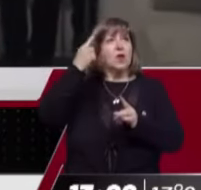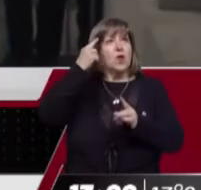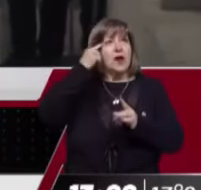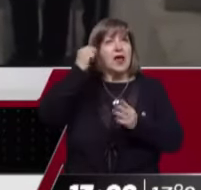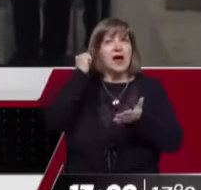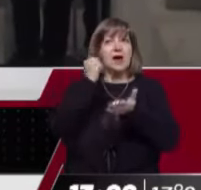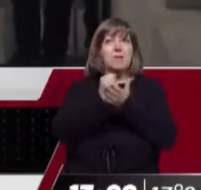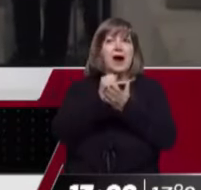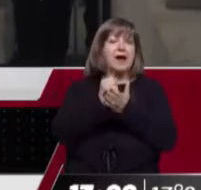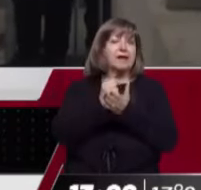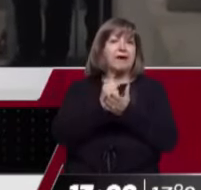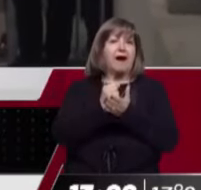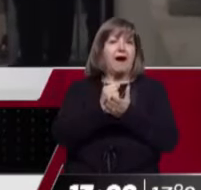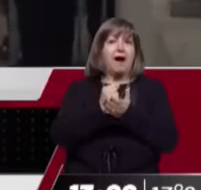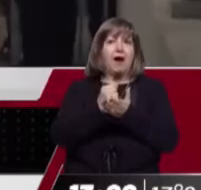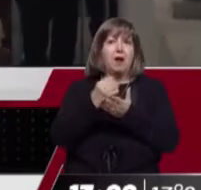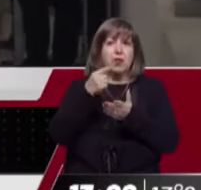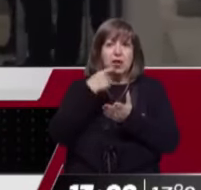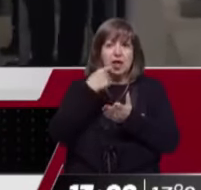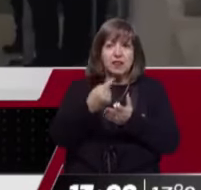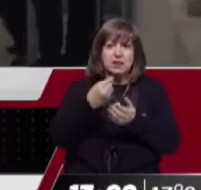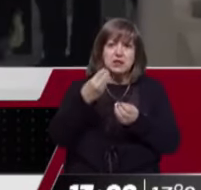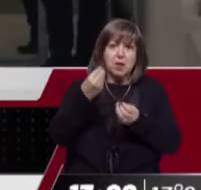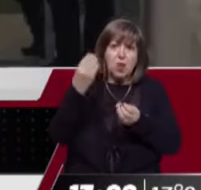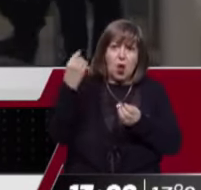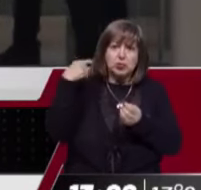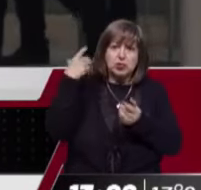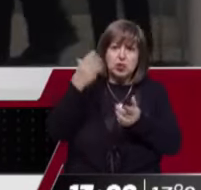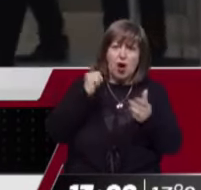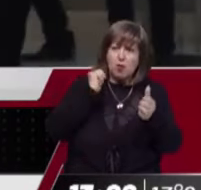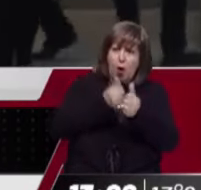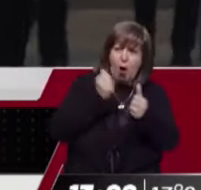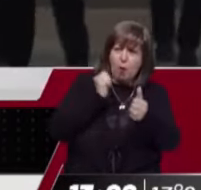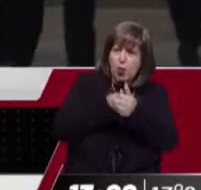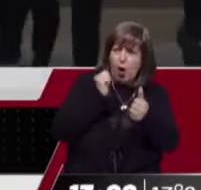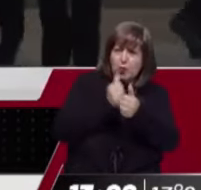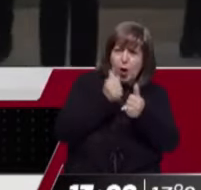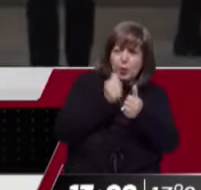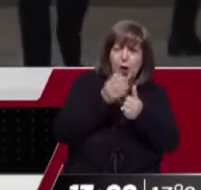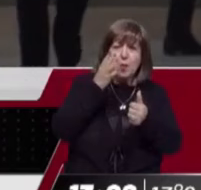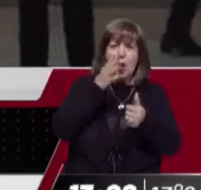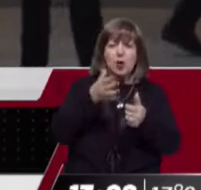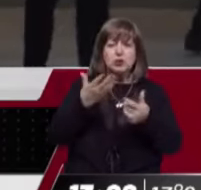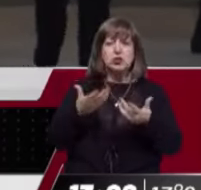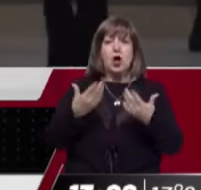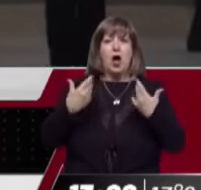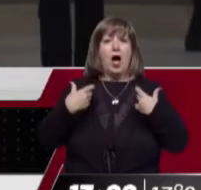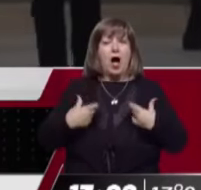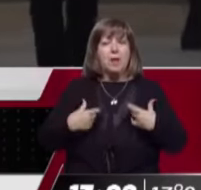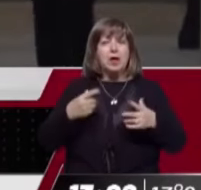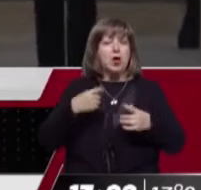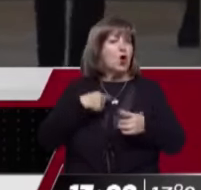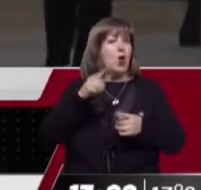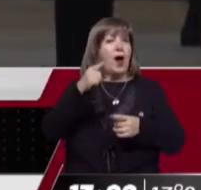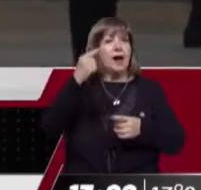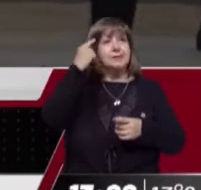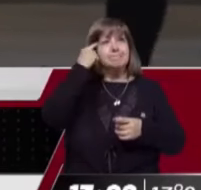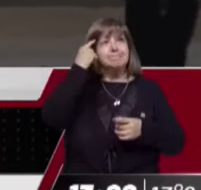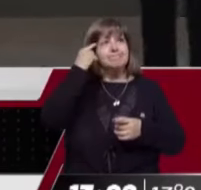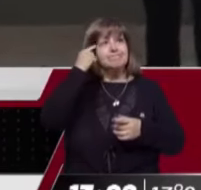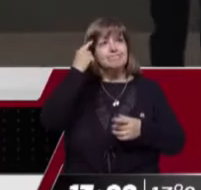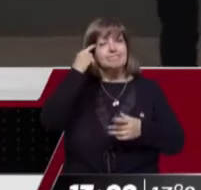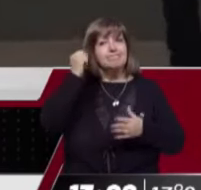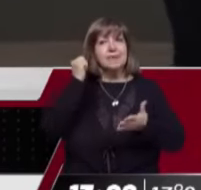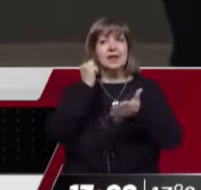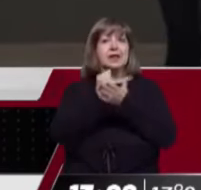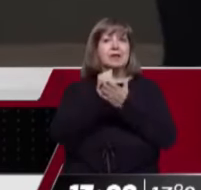derivado de haber sufrido una situación de violencia sexual. Podrá tener otro tipo de estrés postraumático, pero contundentes